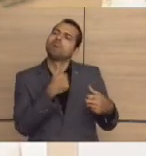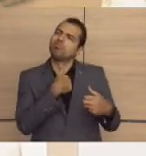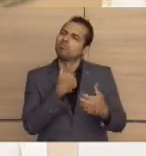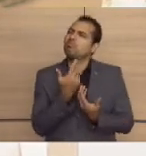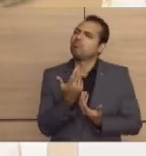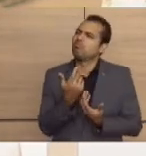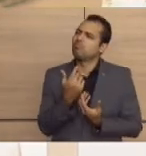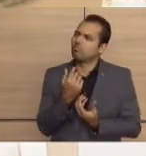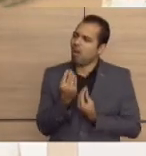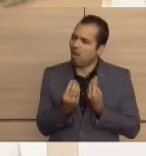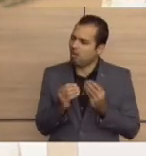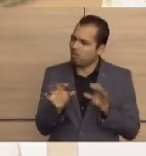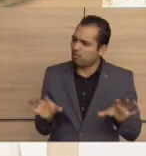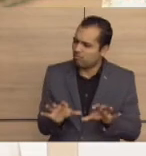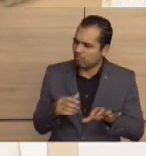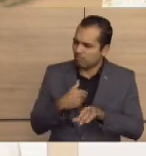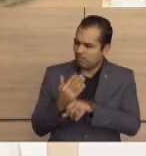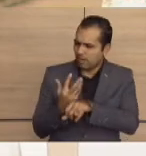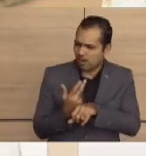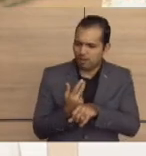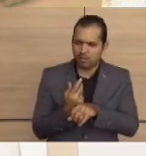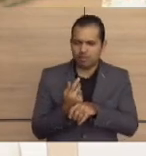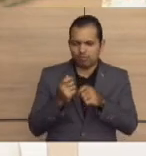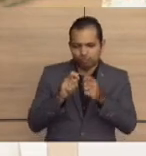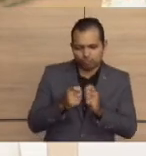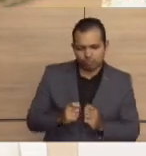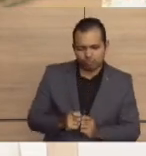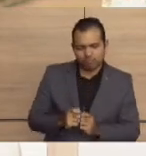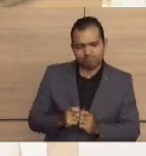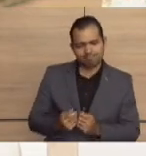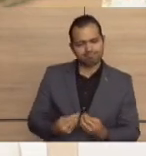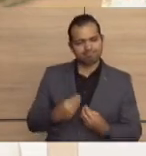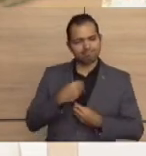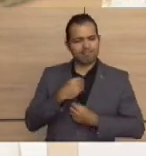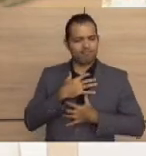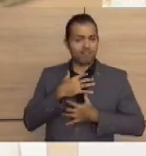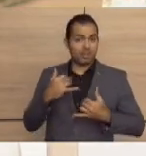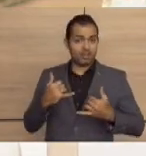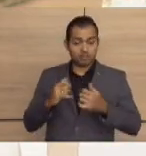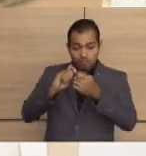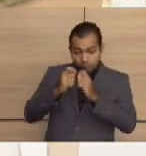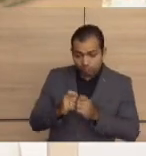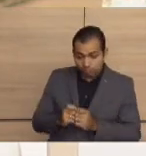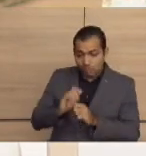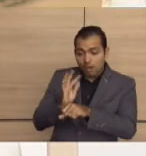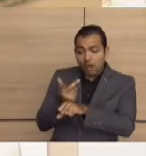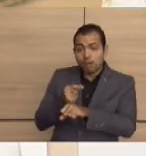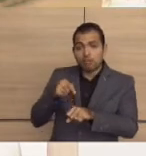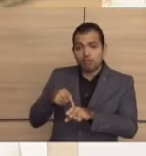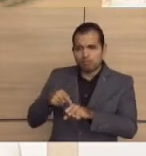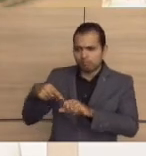es realizar su arte, y en su arte transmiten tradiciones, cultura,